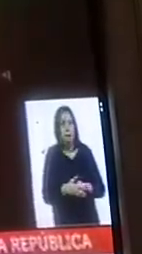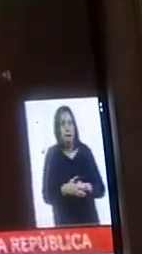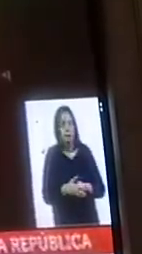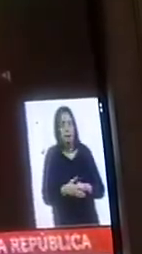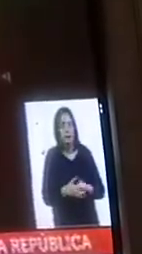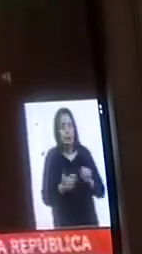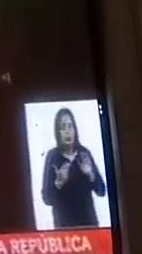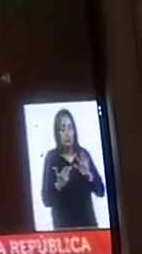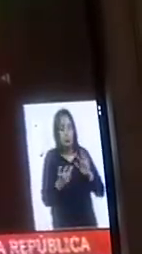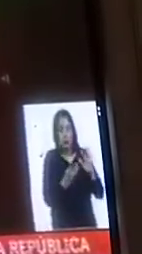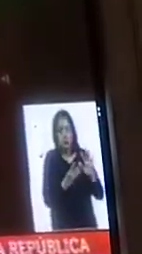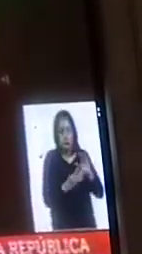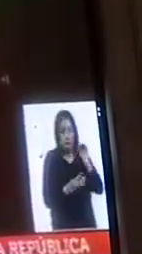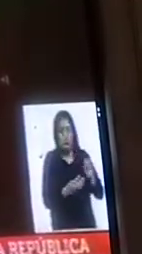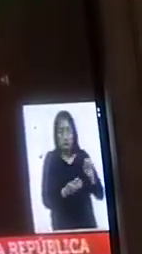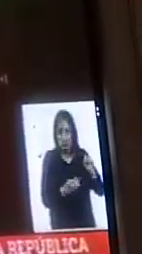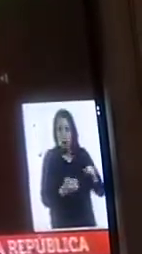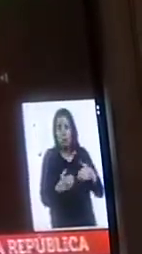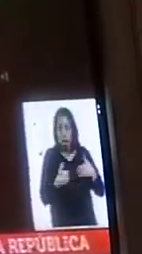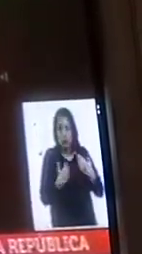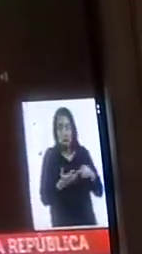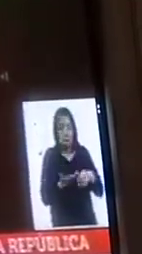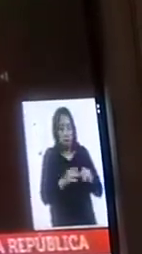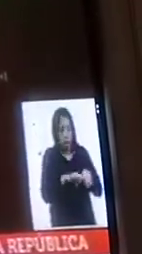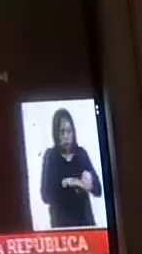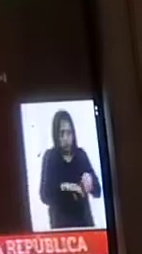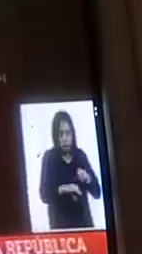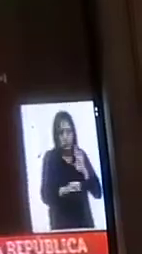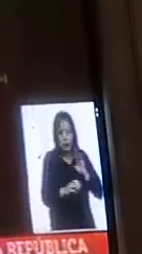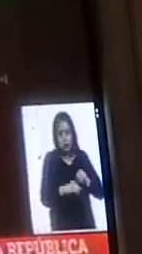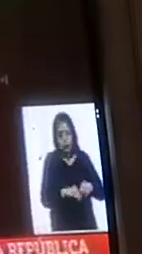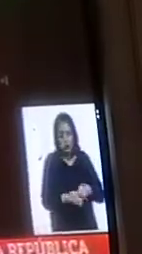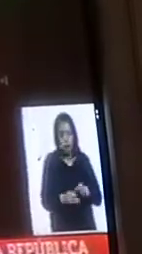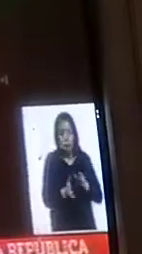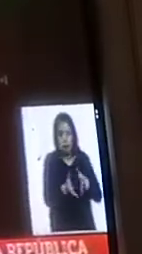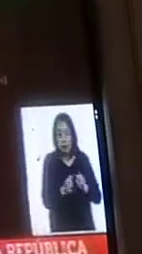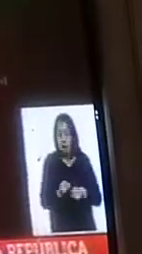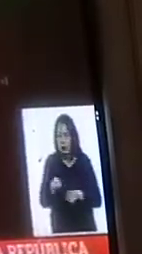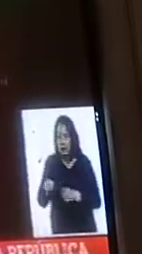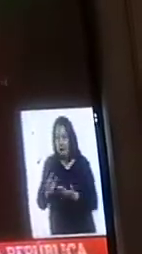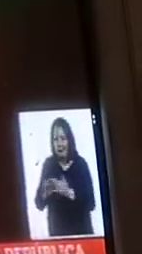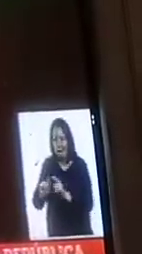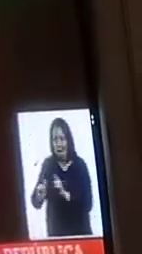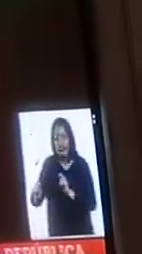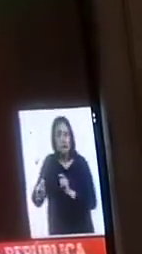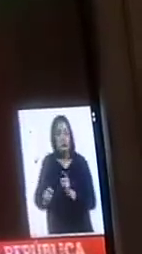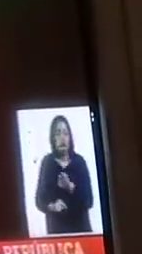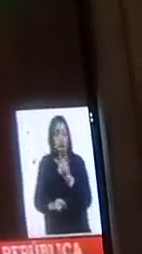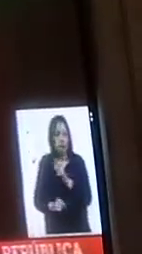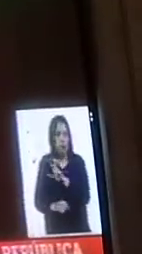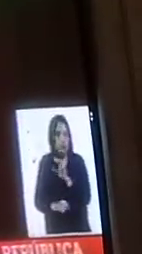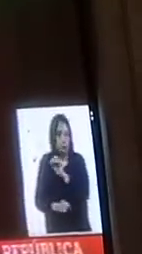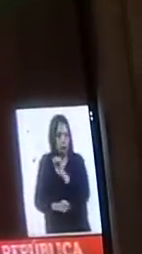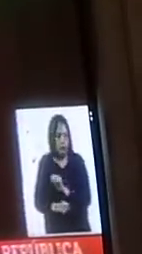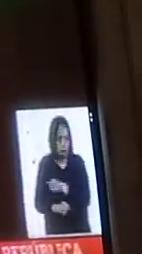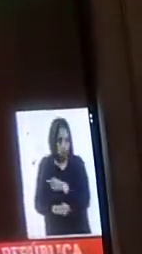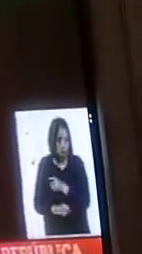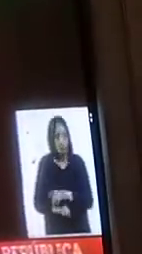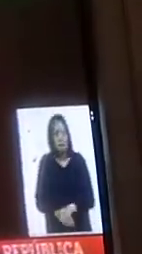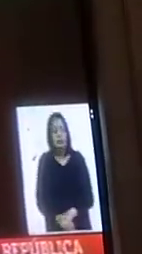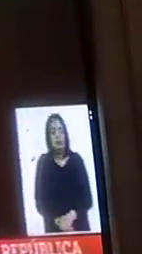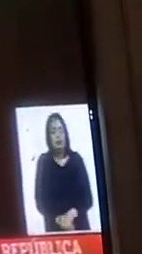el 89% tiene acceso al servicio de saneamiento en el ámbito rural alcanza sólo al 30 por ciento